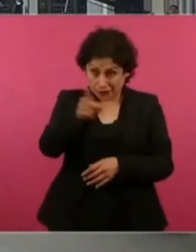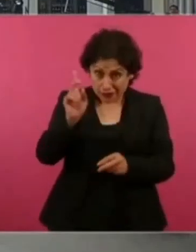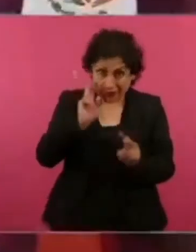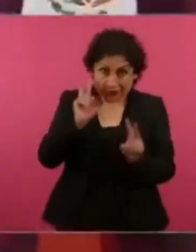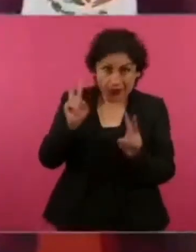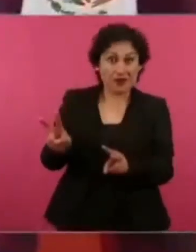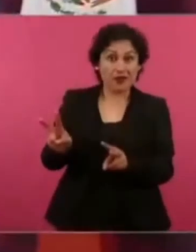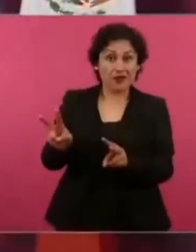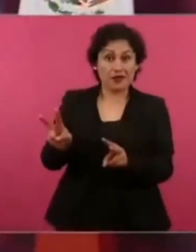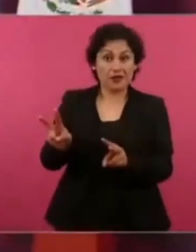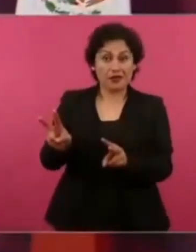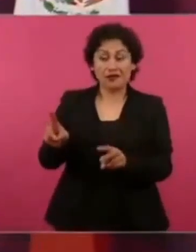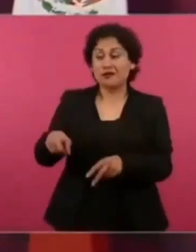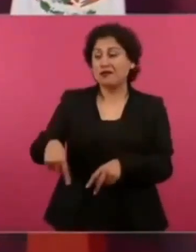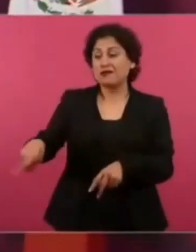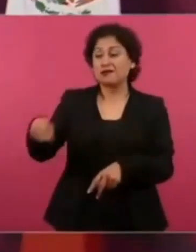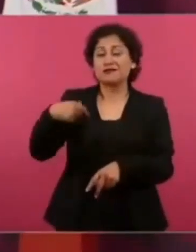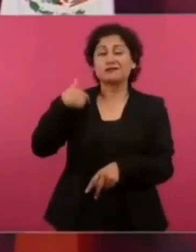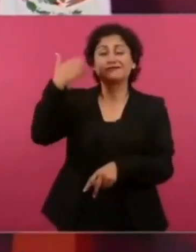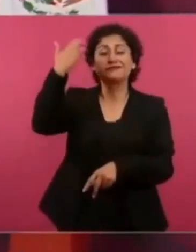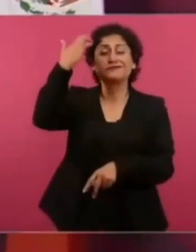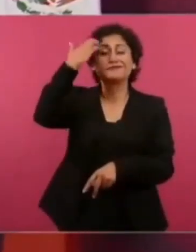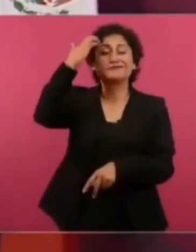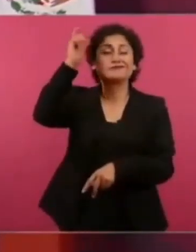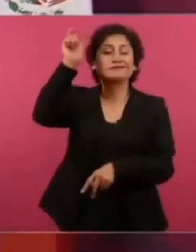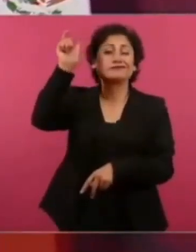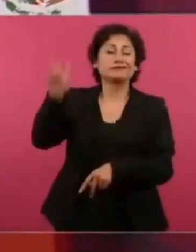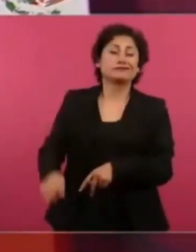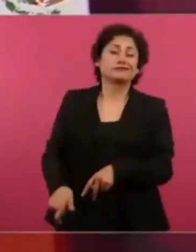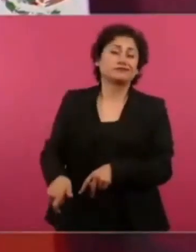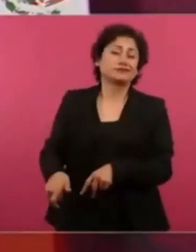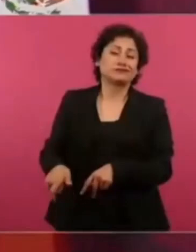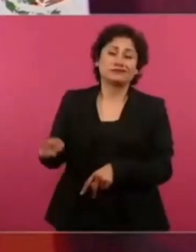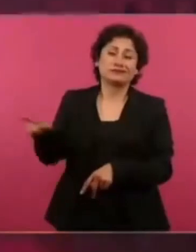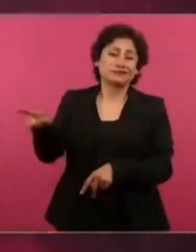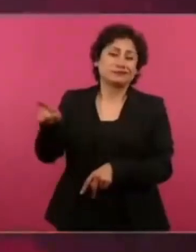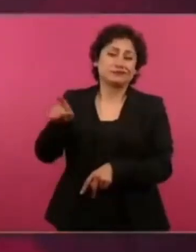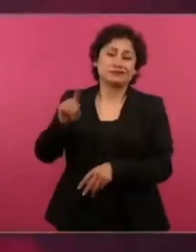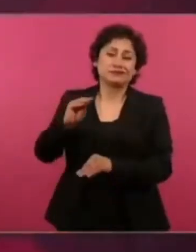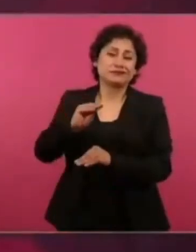Son muy predecibles, muy obvios.